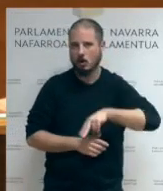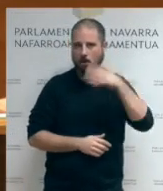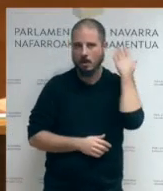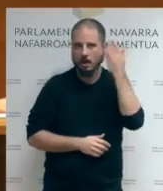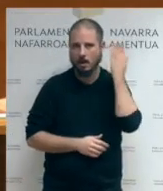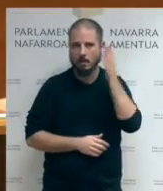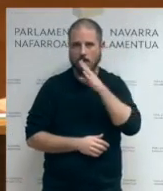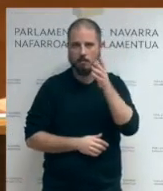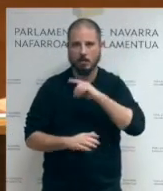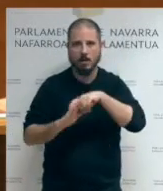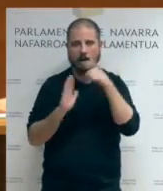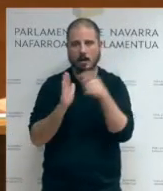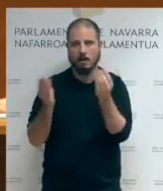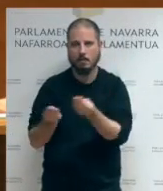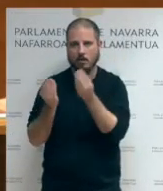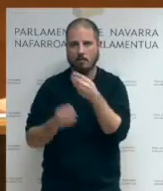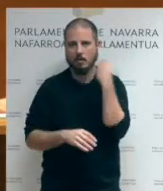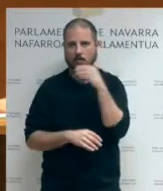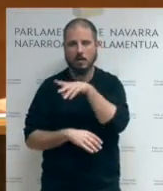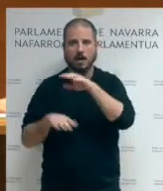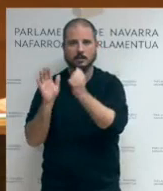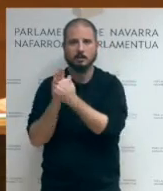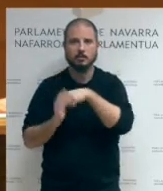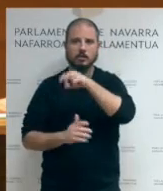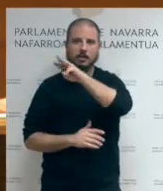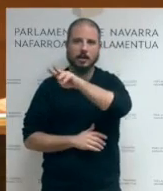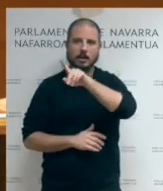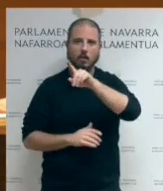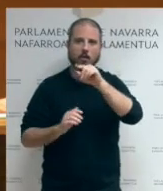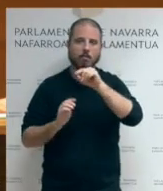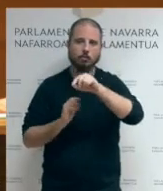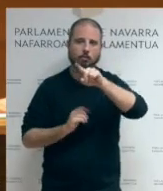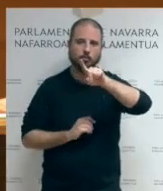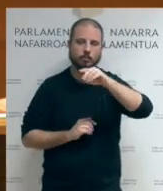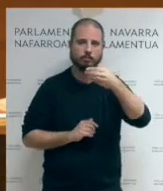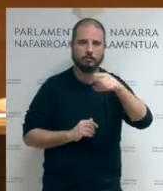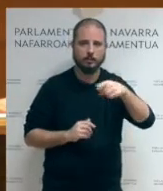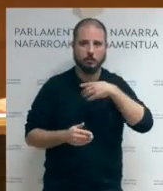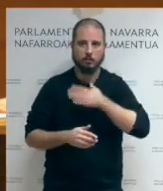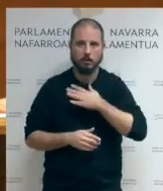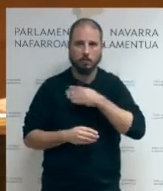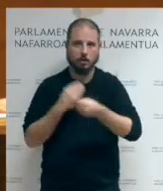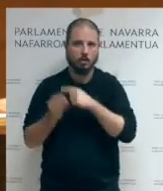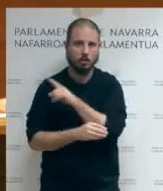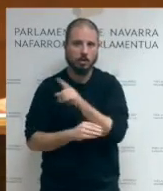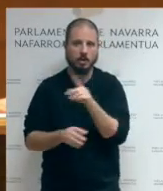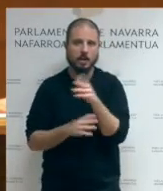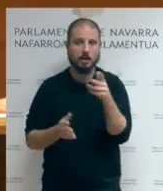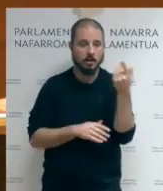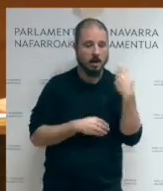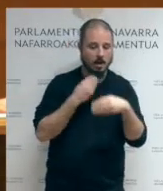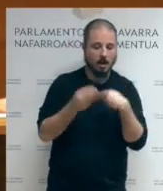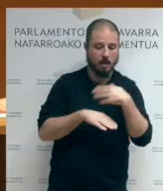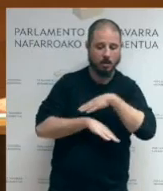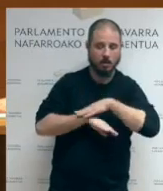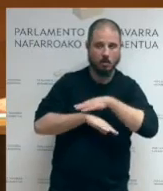por Alorazna, en el artículo 39.1b, como propias no ejercidas. Estas competencias, ejercidas por el Estado,